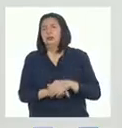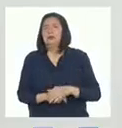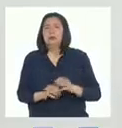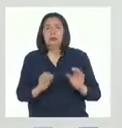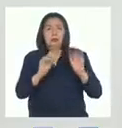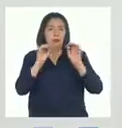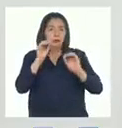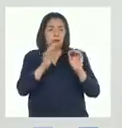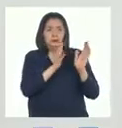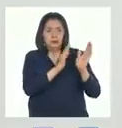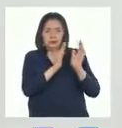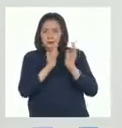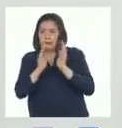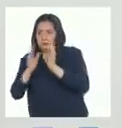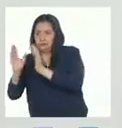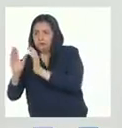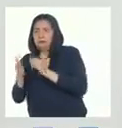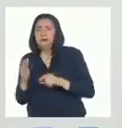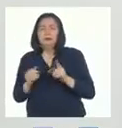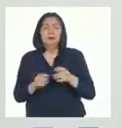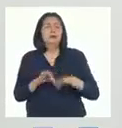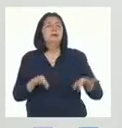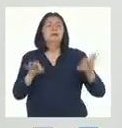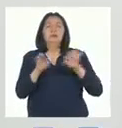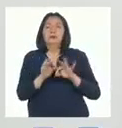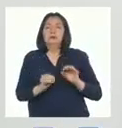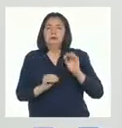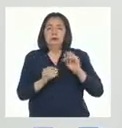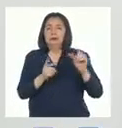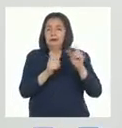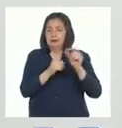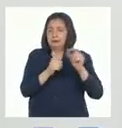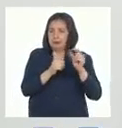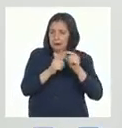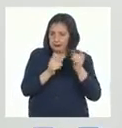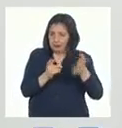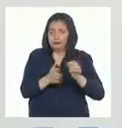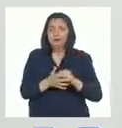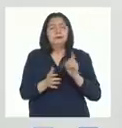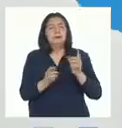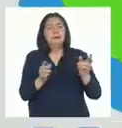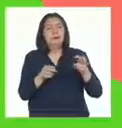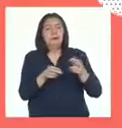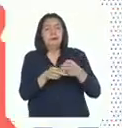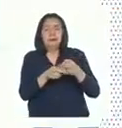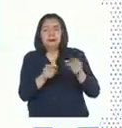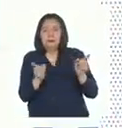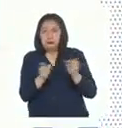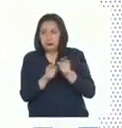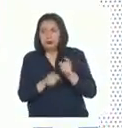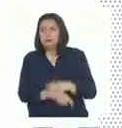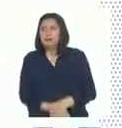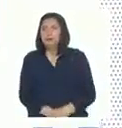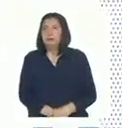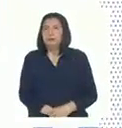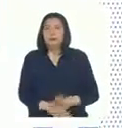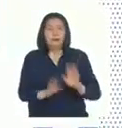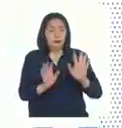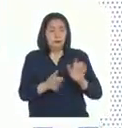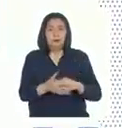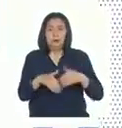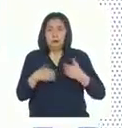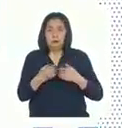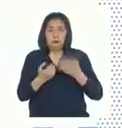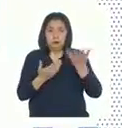Además, al colocar la secuencia de hechos, es importante poner las palabras claves para abreviar los hechos.